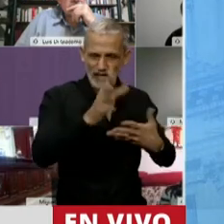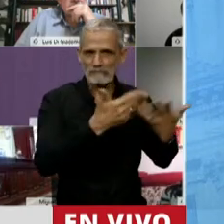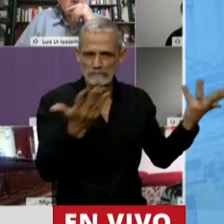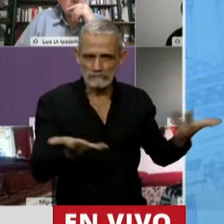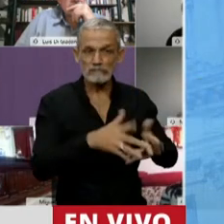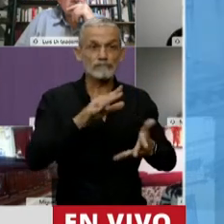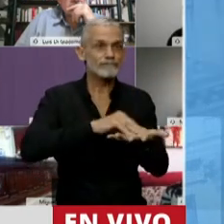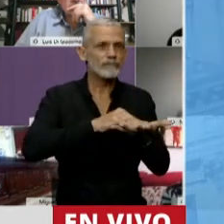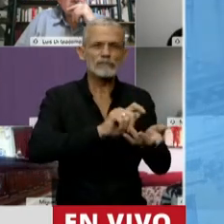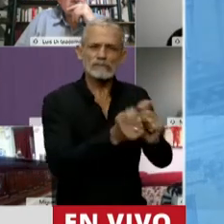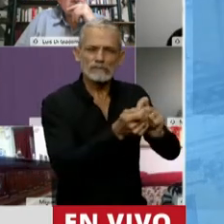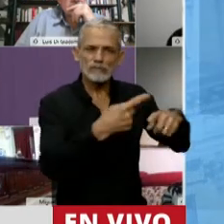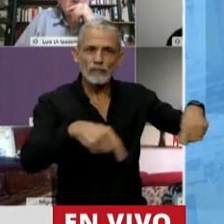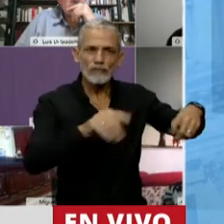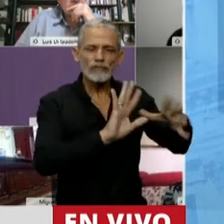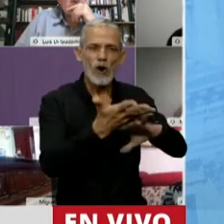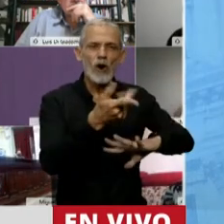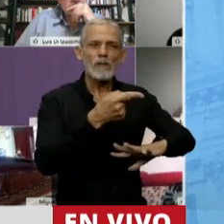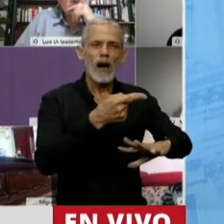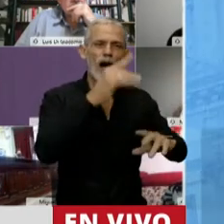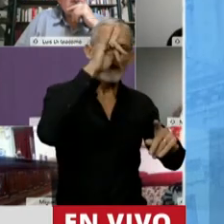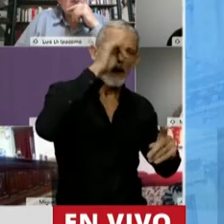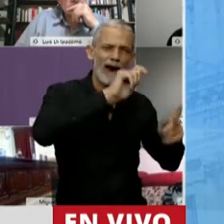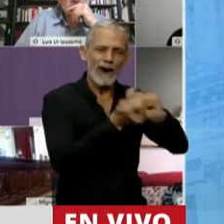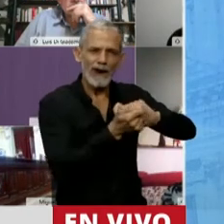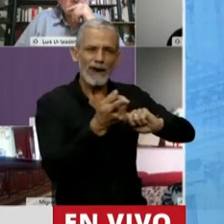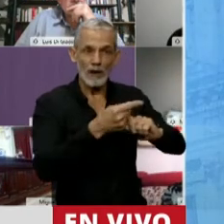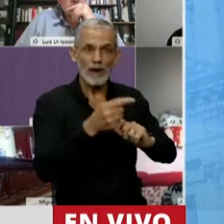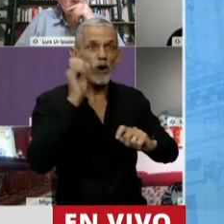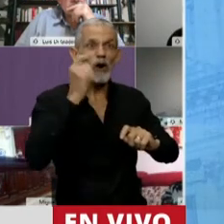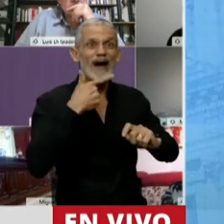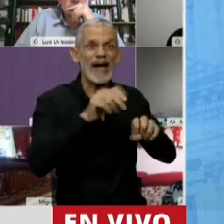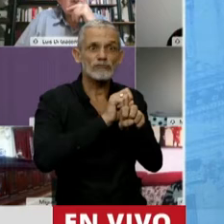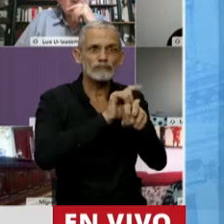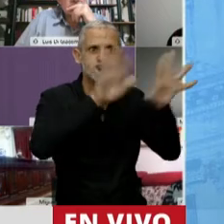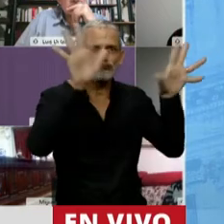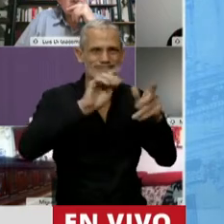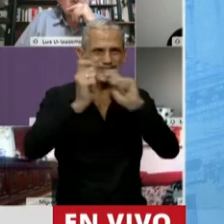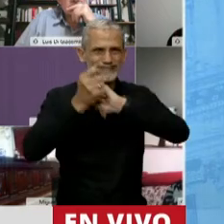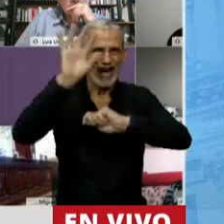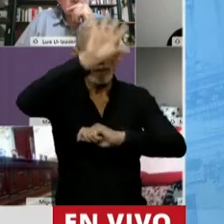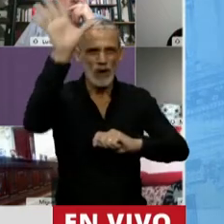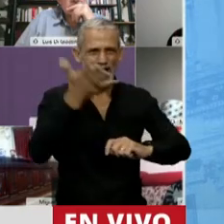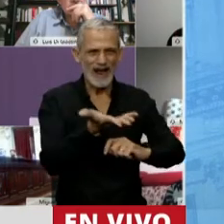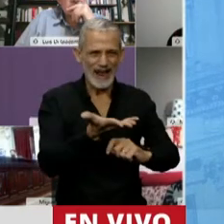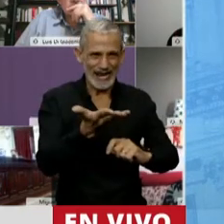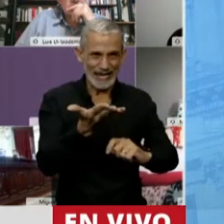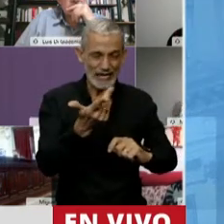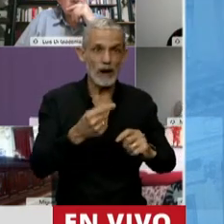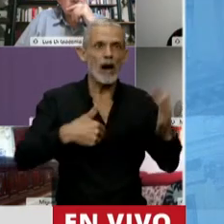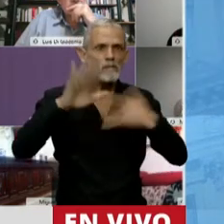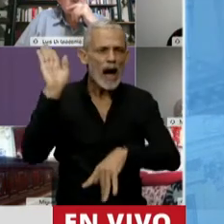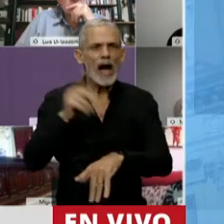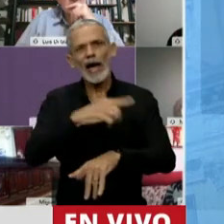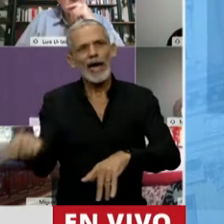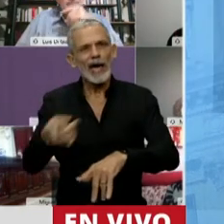Argentina constituyen la principal fuente de gases de efecto invernadero y de contribución al cambio climático por encima del transporte, la